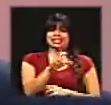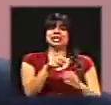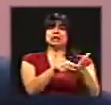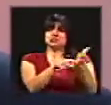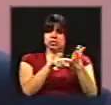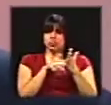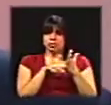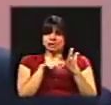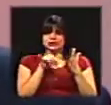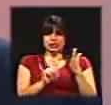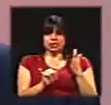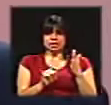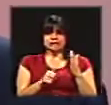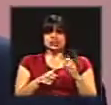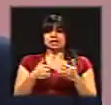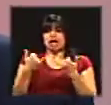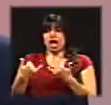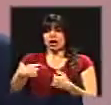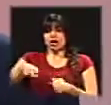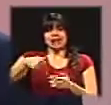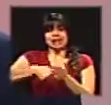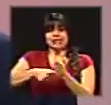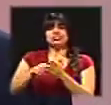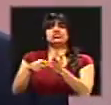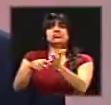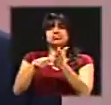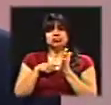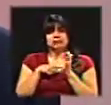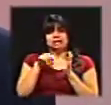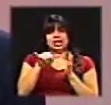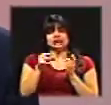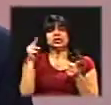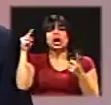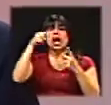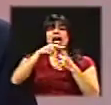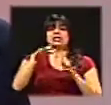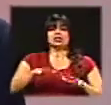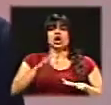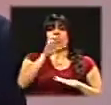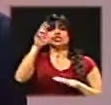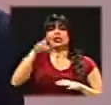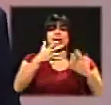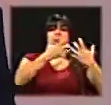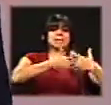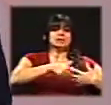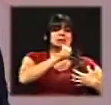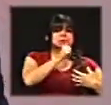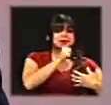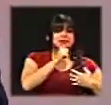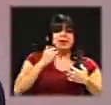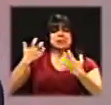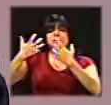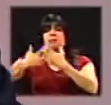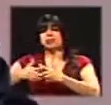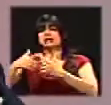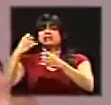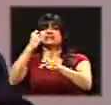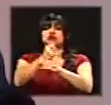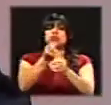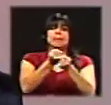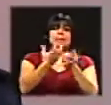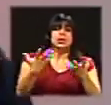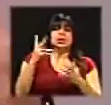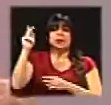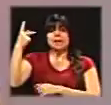esto, esta elección es una evidencia de esto, y hasta que en Costa Rica, empresa privada, las instituciones públicas, el